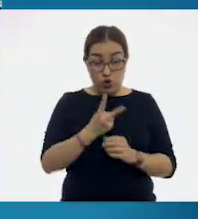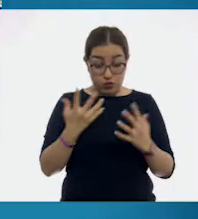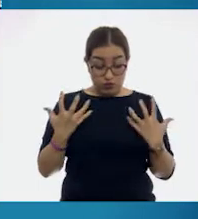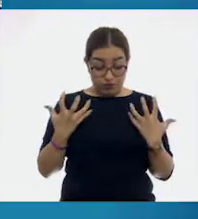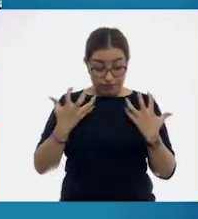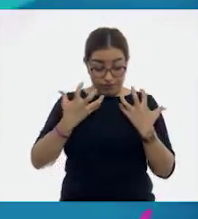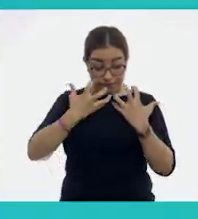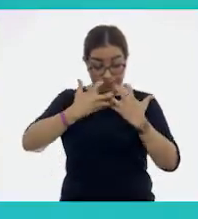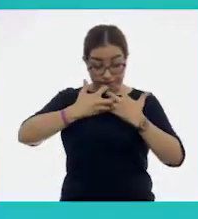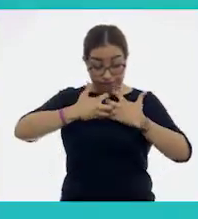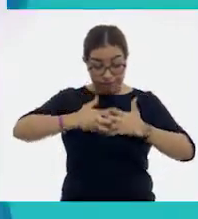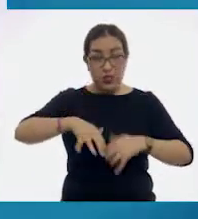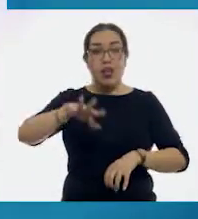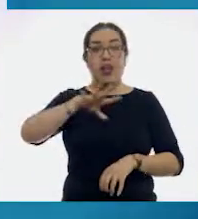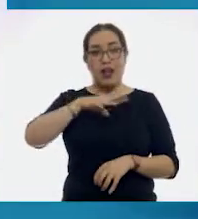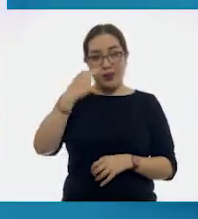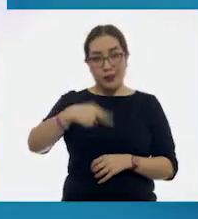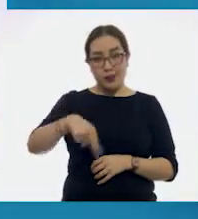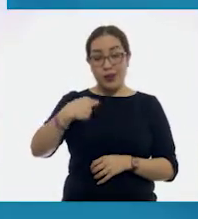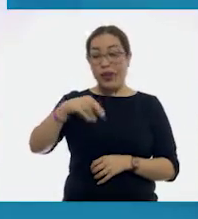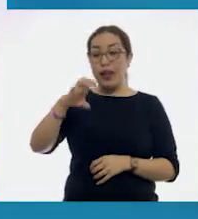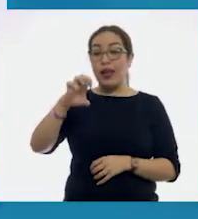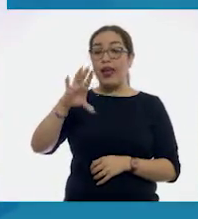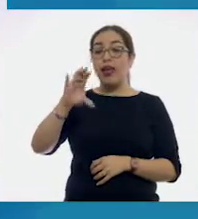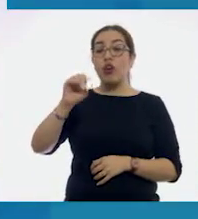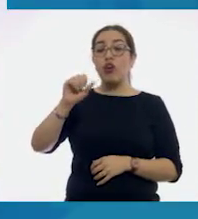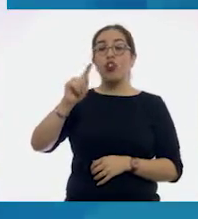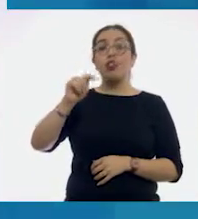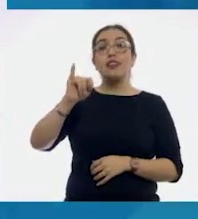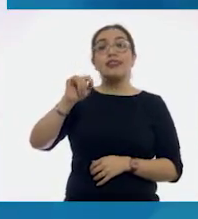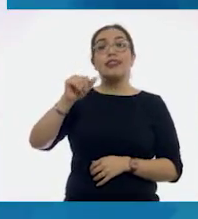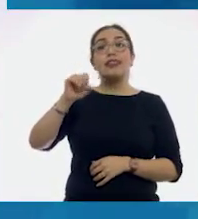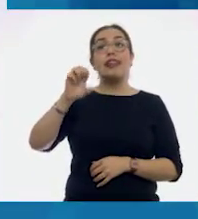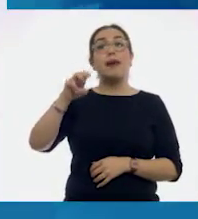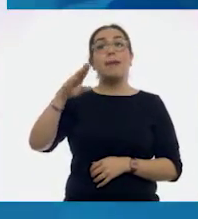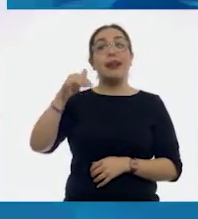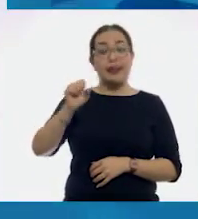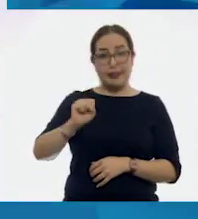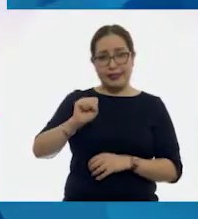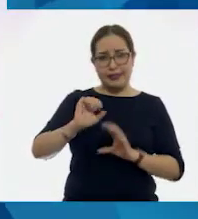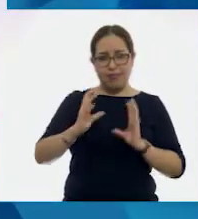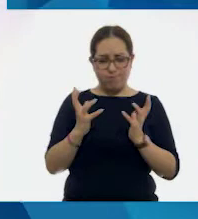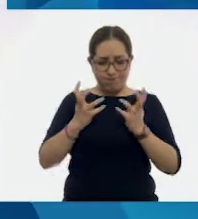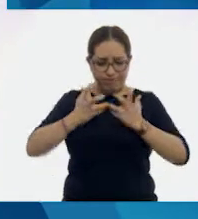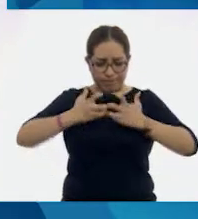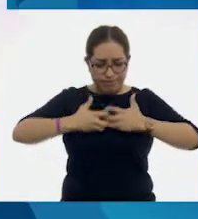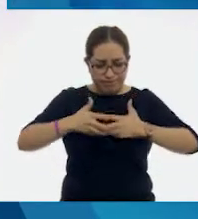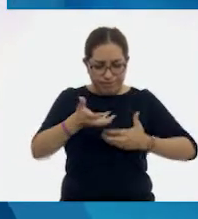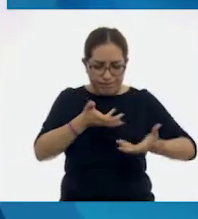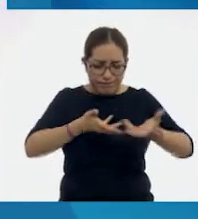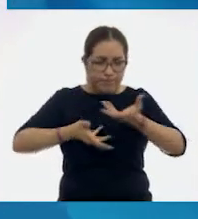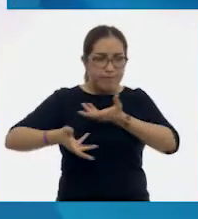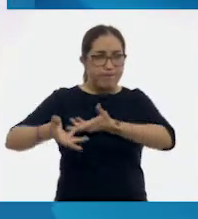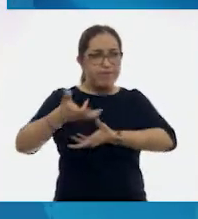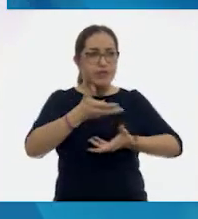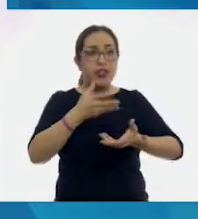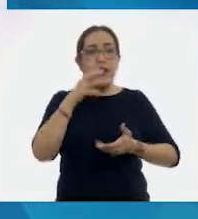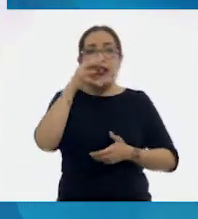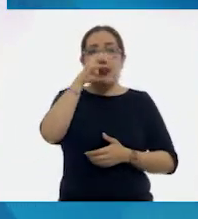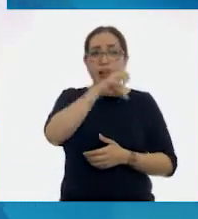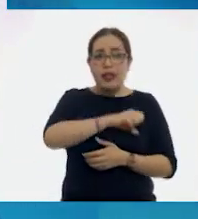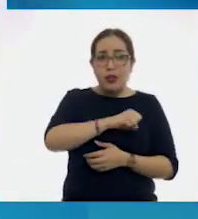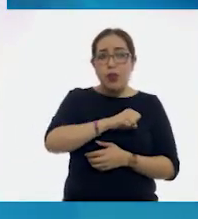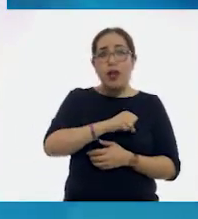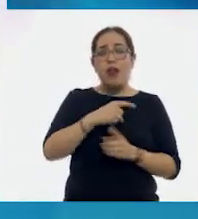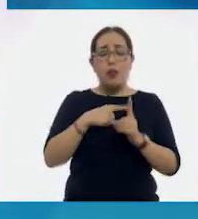conforman ecosistemas con características específicas de humedad, clima, temperatura y tipo de